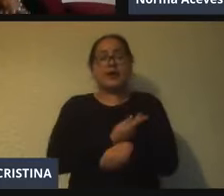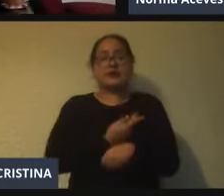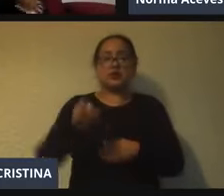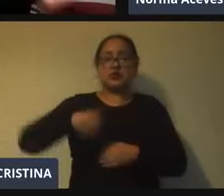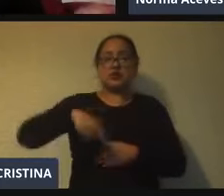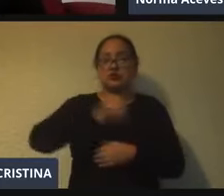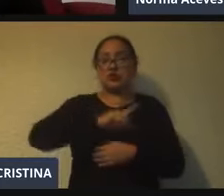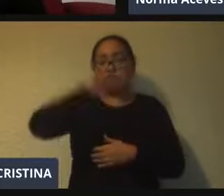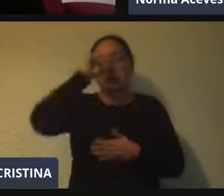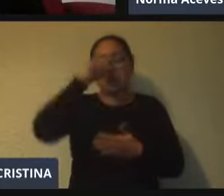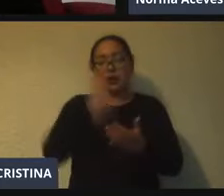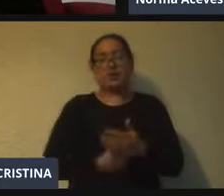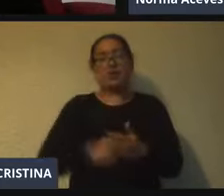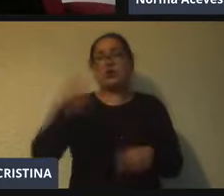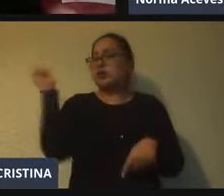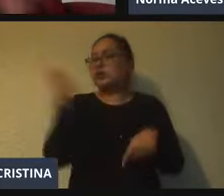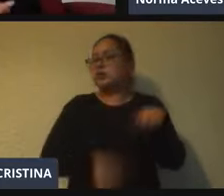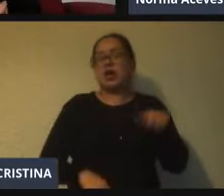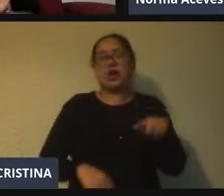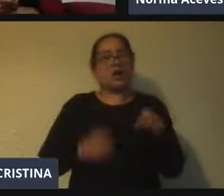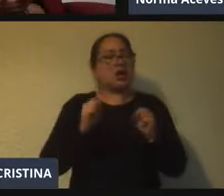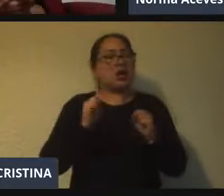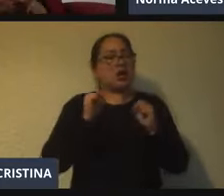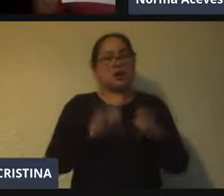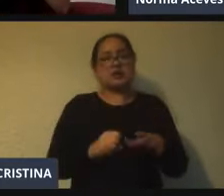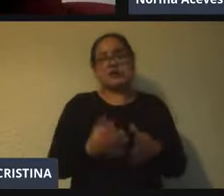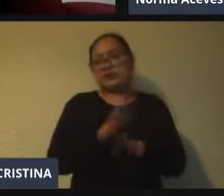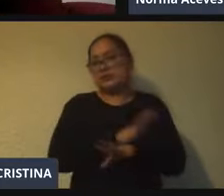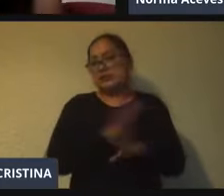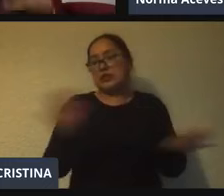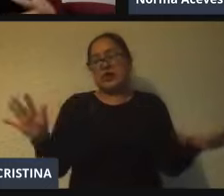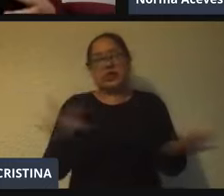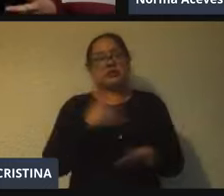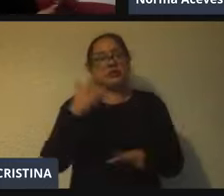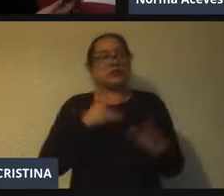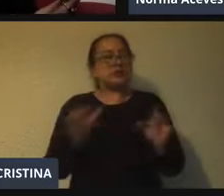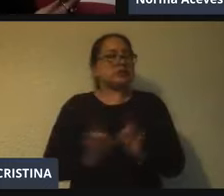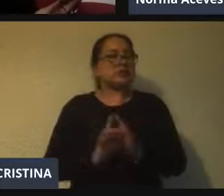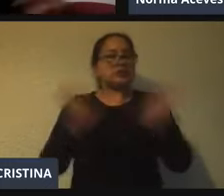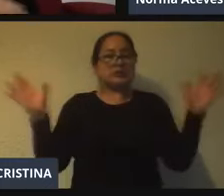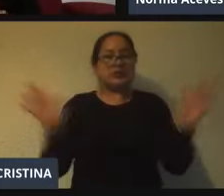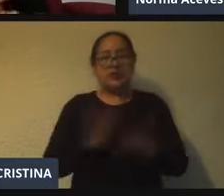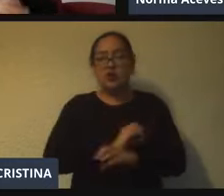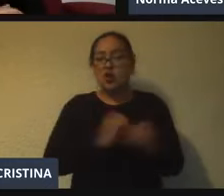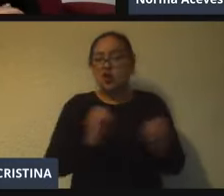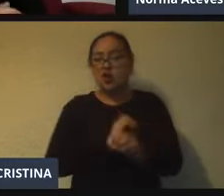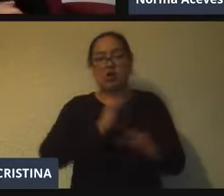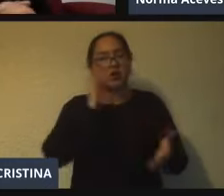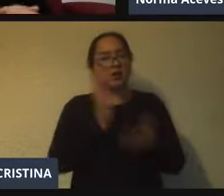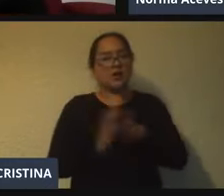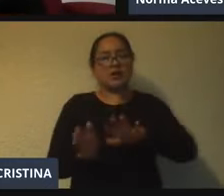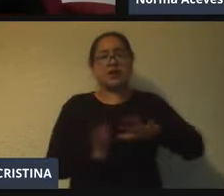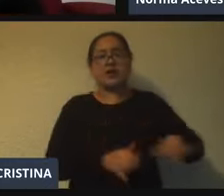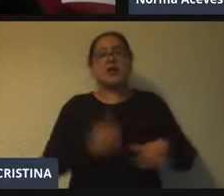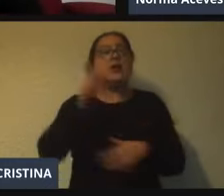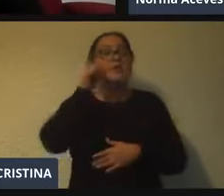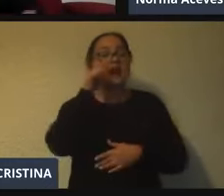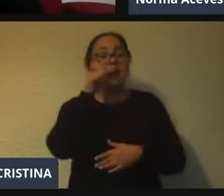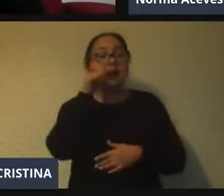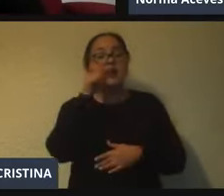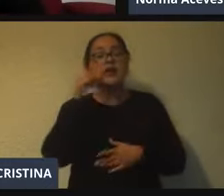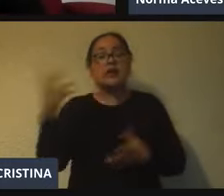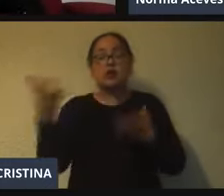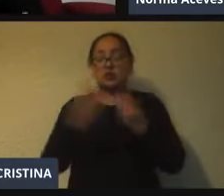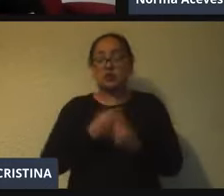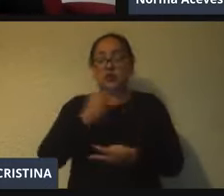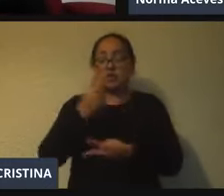estos prejuicios de la histeria, maestra, que nos tienen así encasilladas. Entonces, el día de mañana estará compartiendo